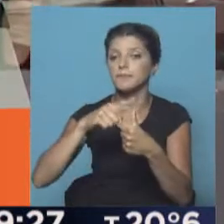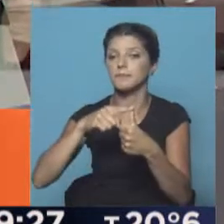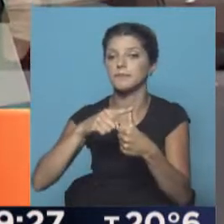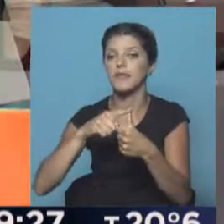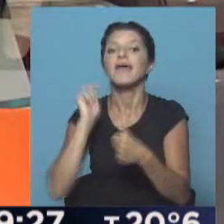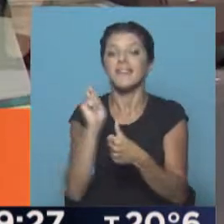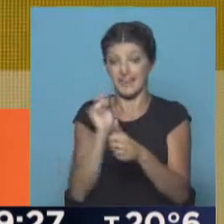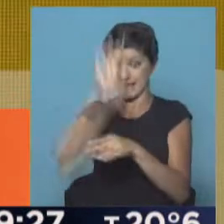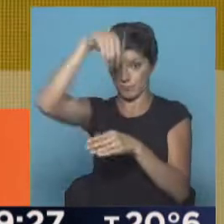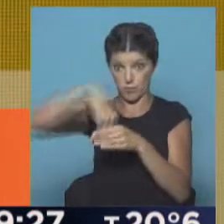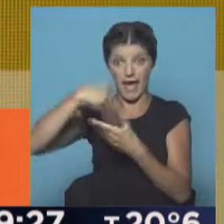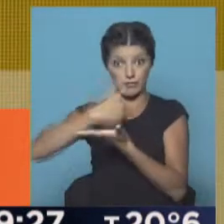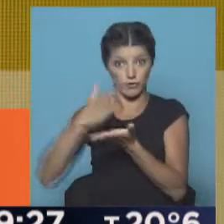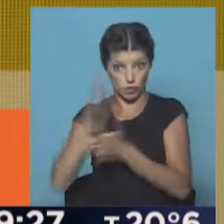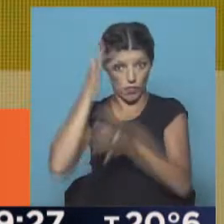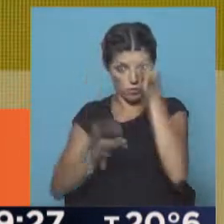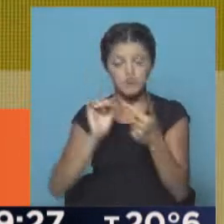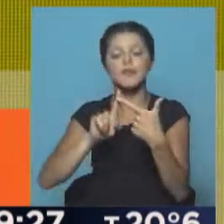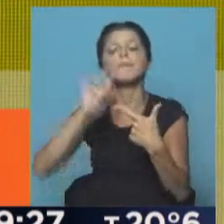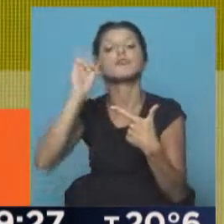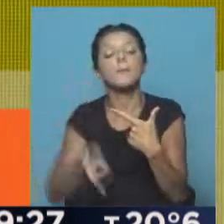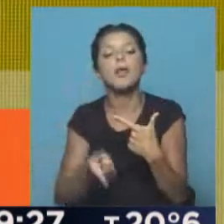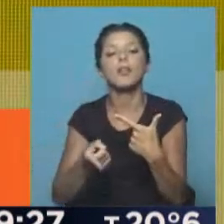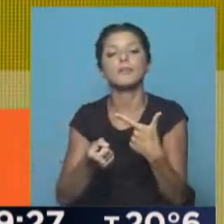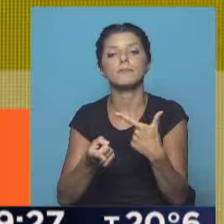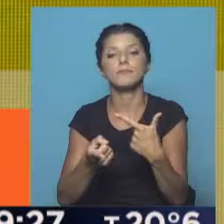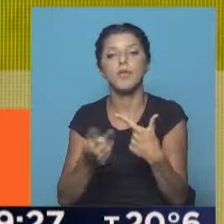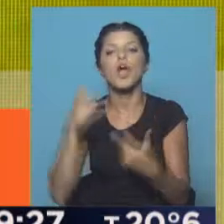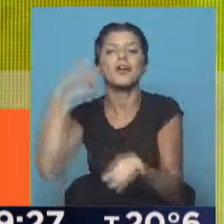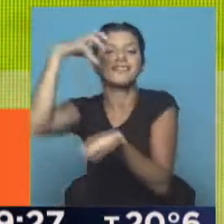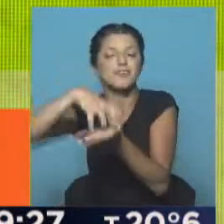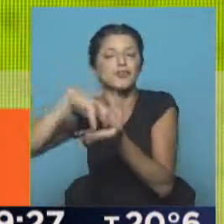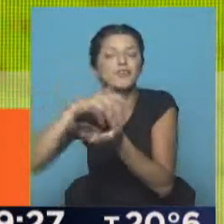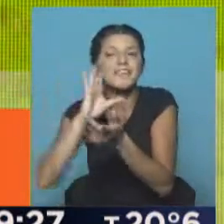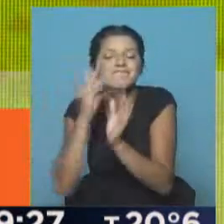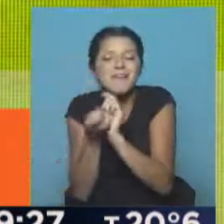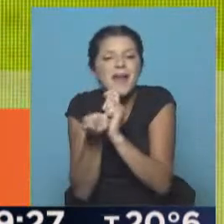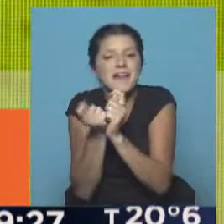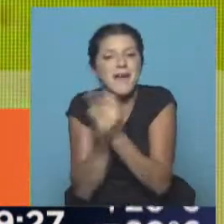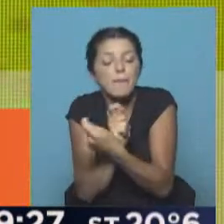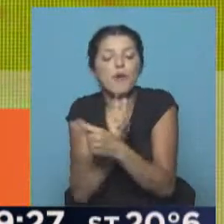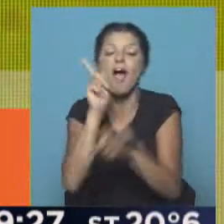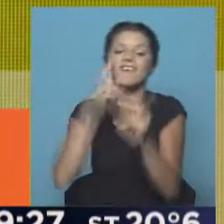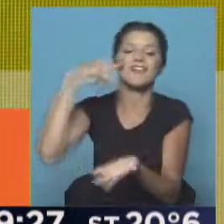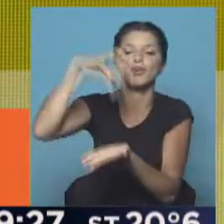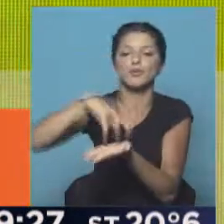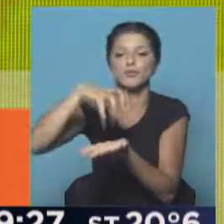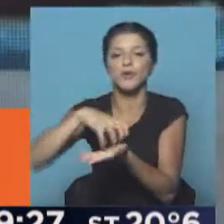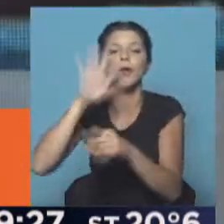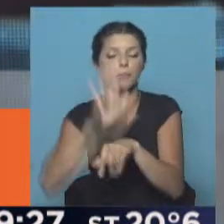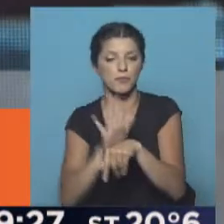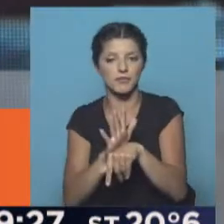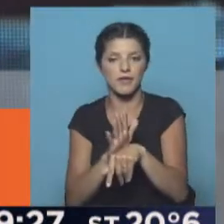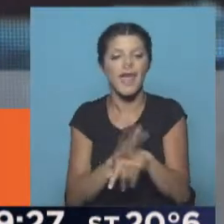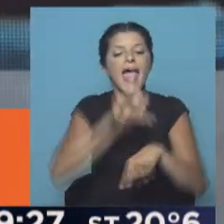hacemos justicia y también tiene que ver con alguna deformación de nuestras instituciones que permiten que a veces la administración de los